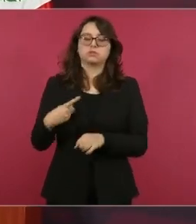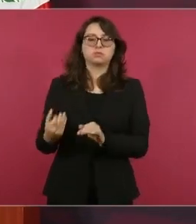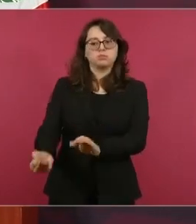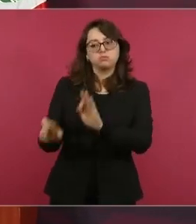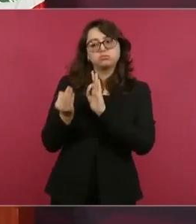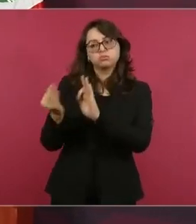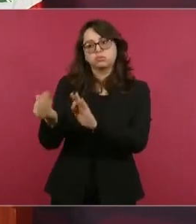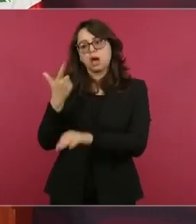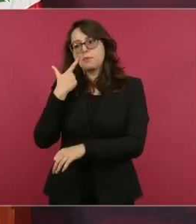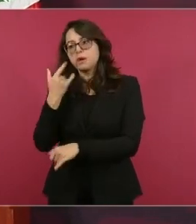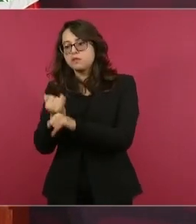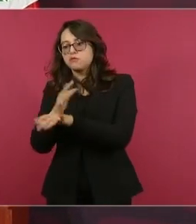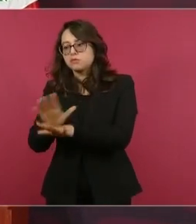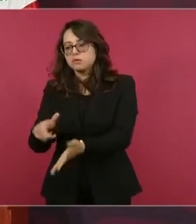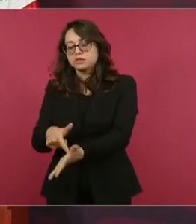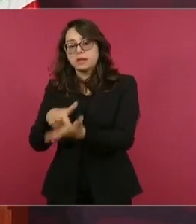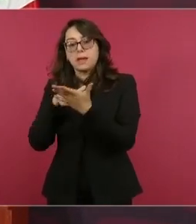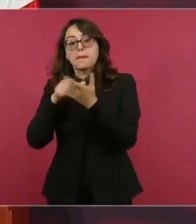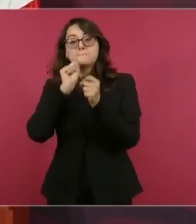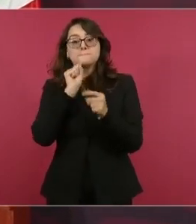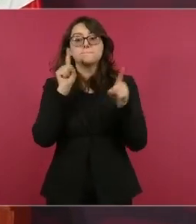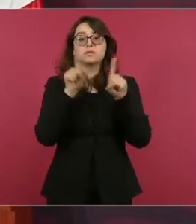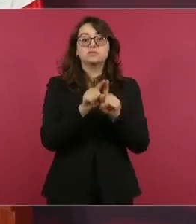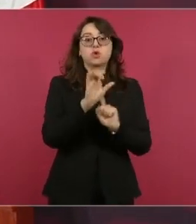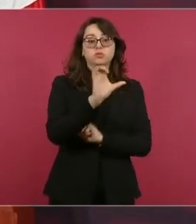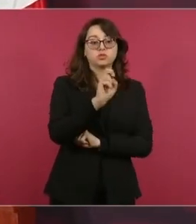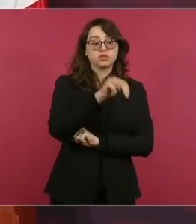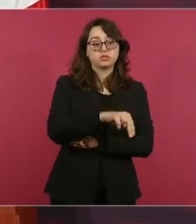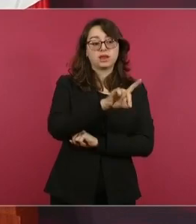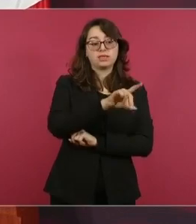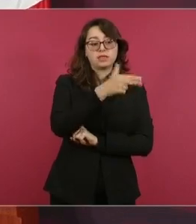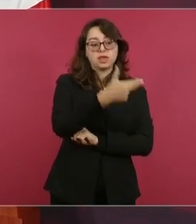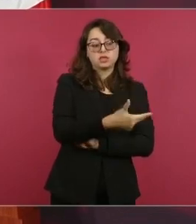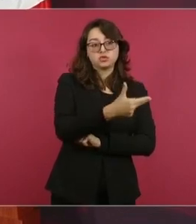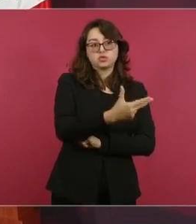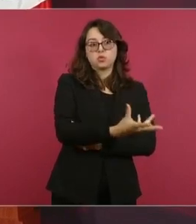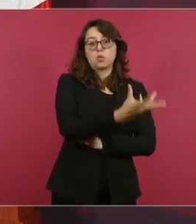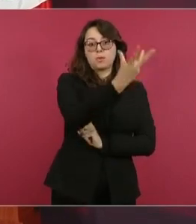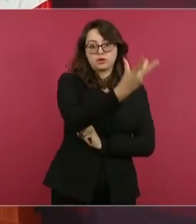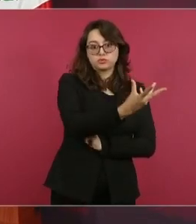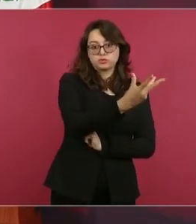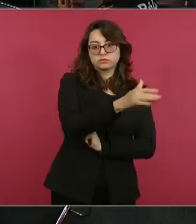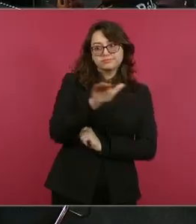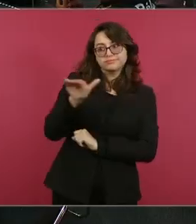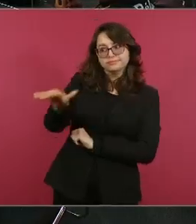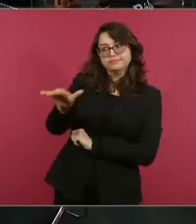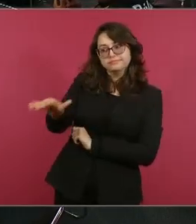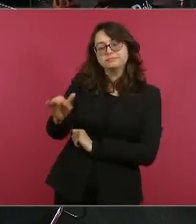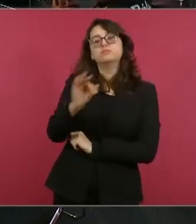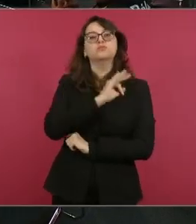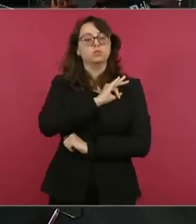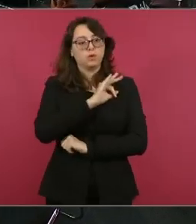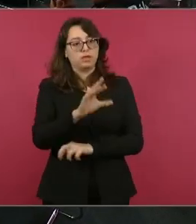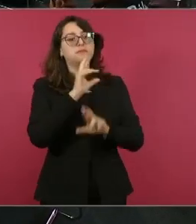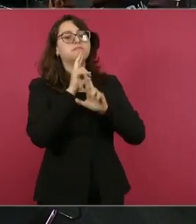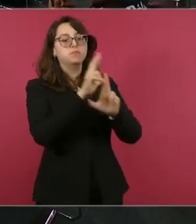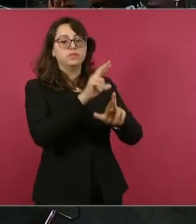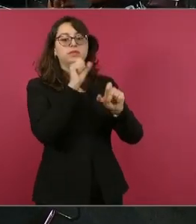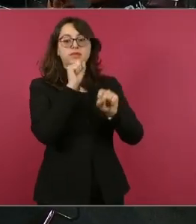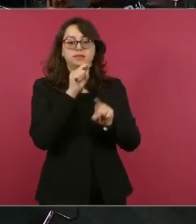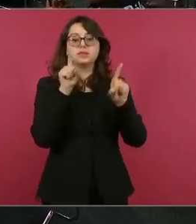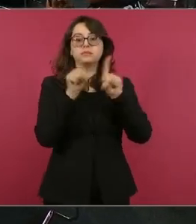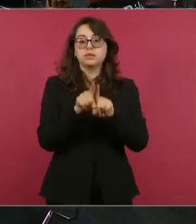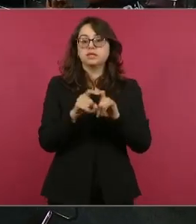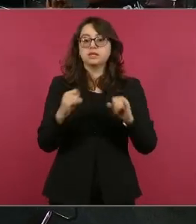a la Comisión Nacional de Derechos Humanos y a todas las instituciones civiles.